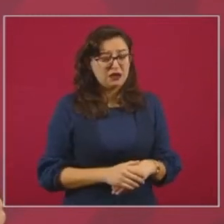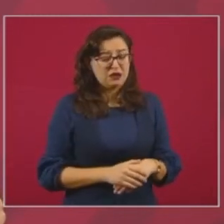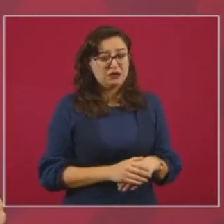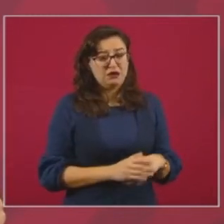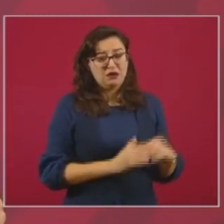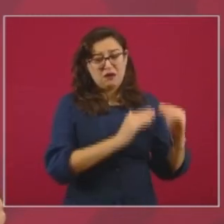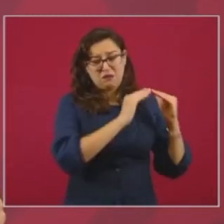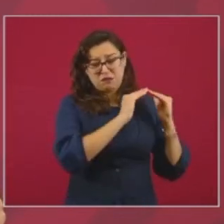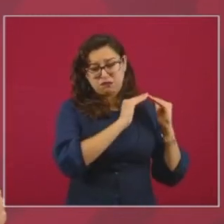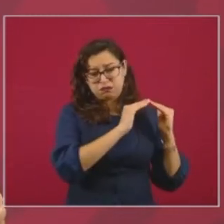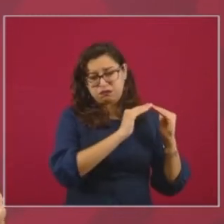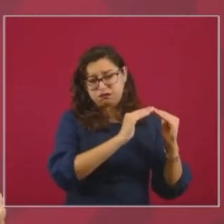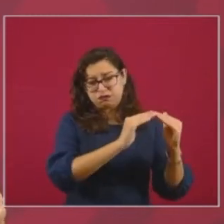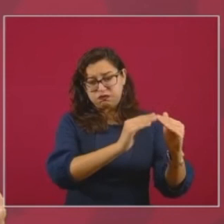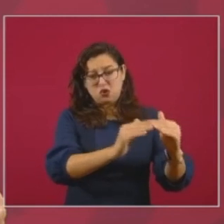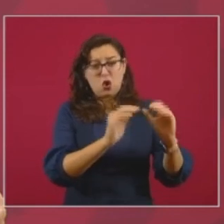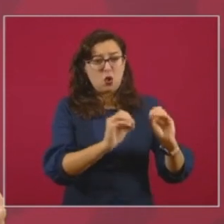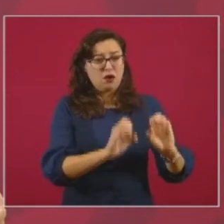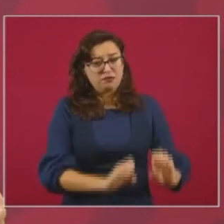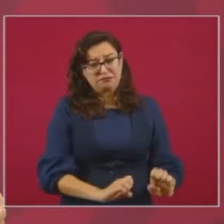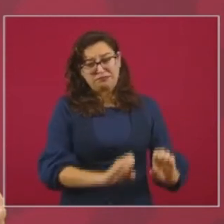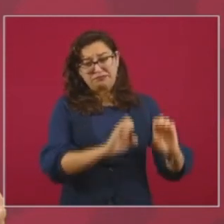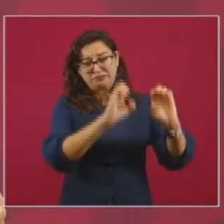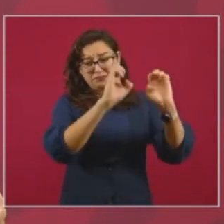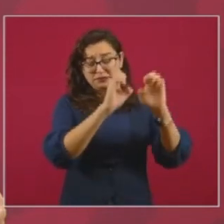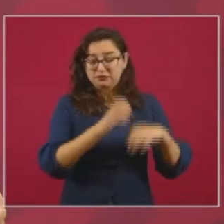distante de su centro de trabajo.